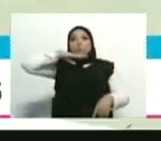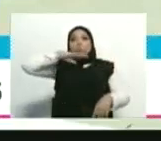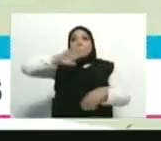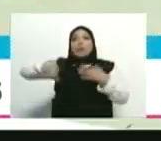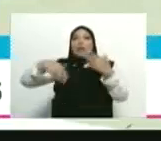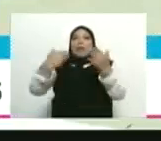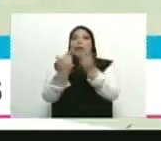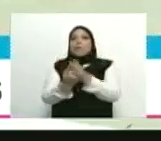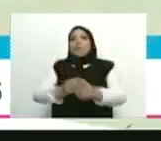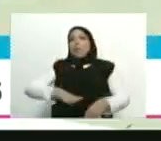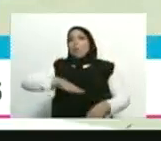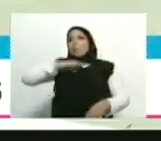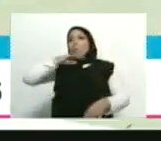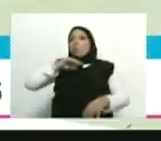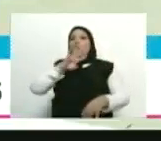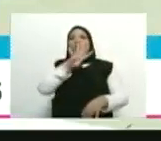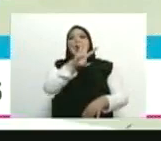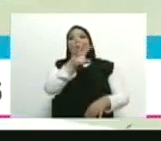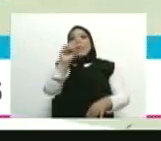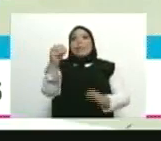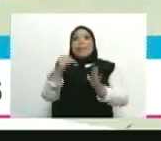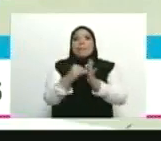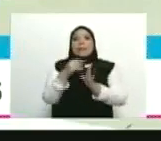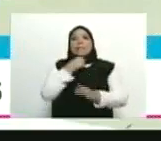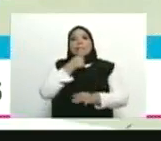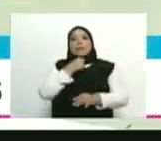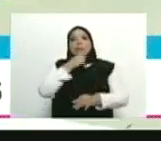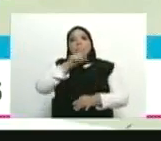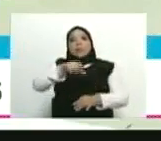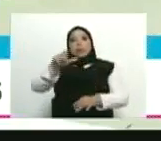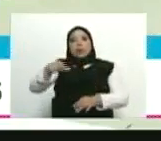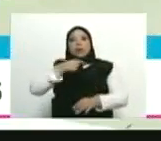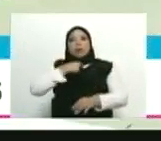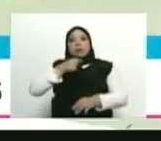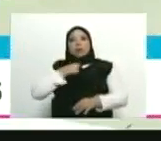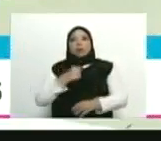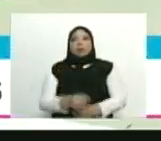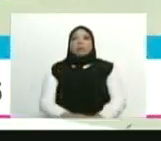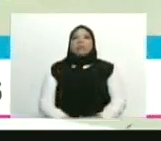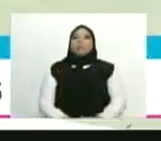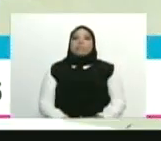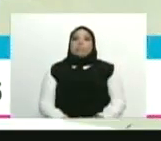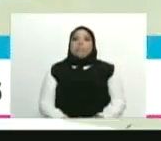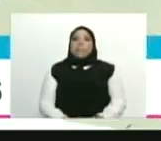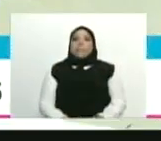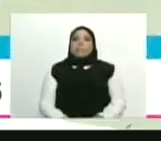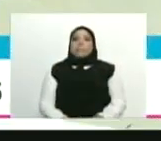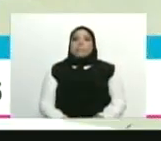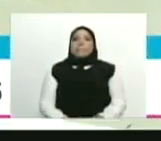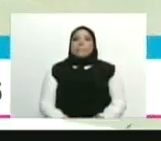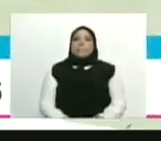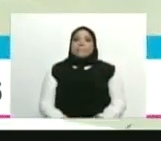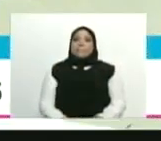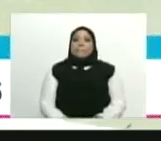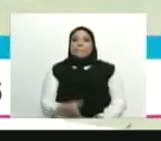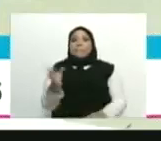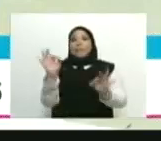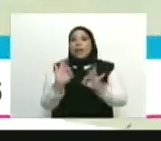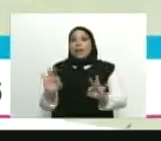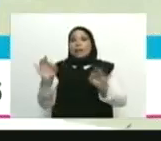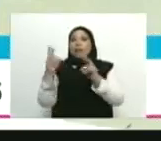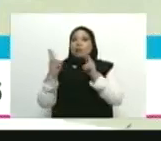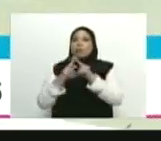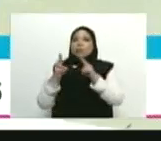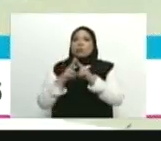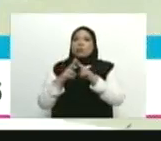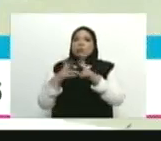hasta los tequeteques, 40.000 aficionados. Ah, y van a tener ahí, porque lo que nadie conoce es